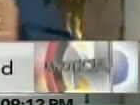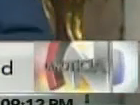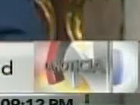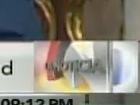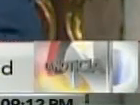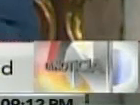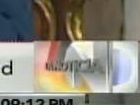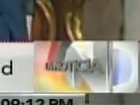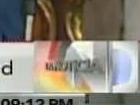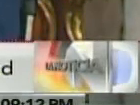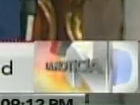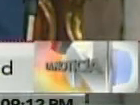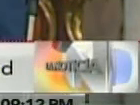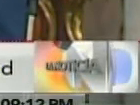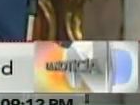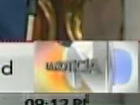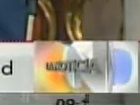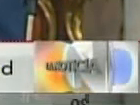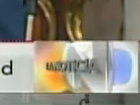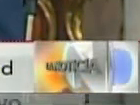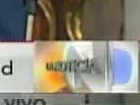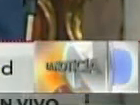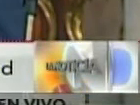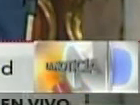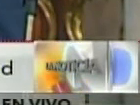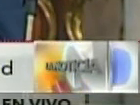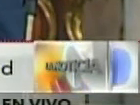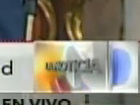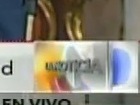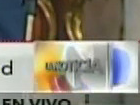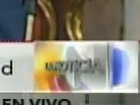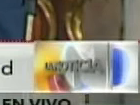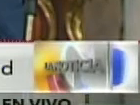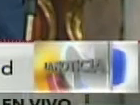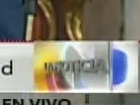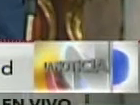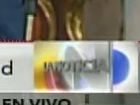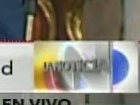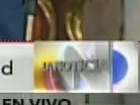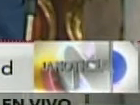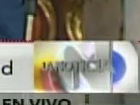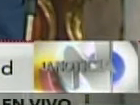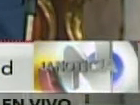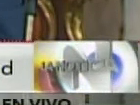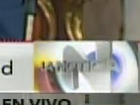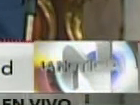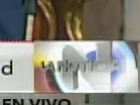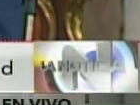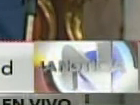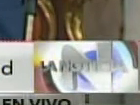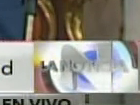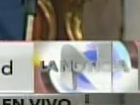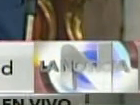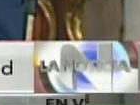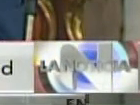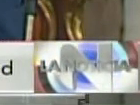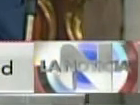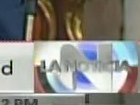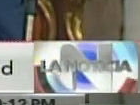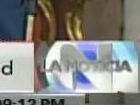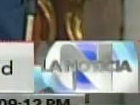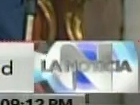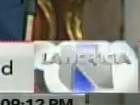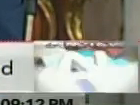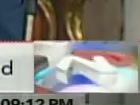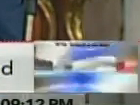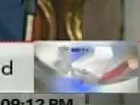tubos, Pérez Abad, no sé si tienes un micrófono, que se hizo dentro de